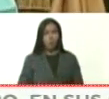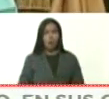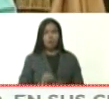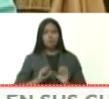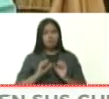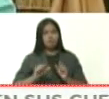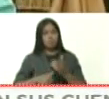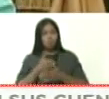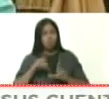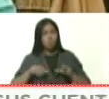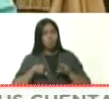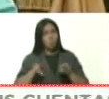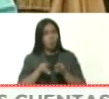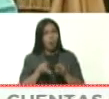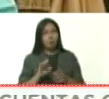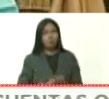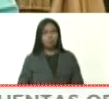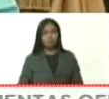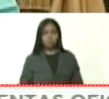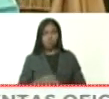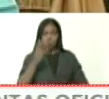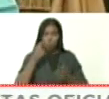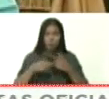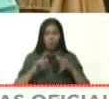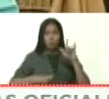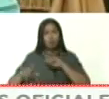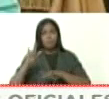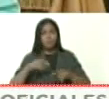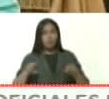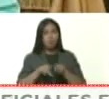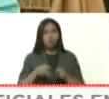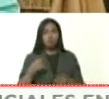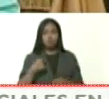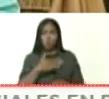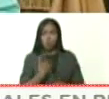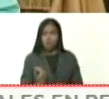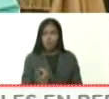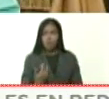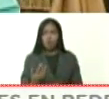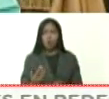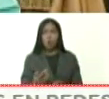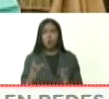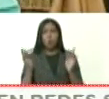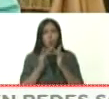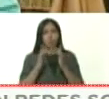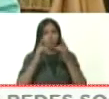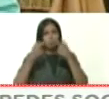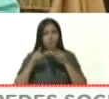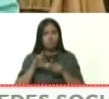marcha con moral, con amor. Quiero pasar del Guárico